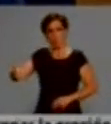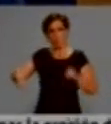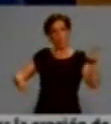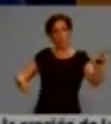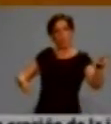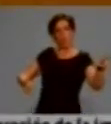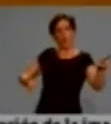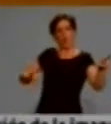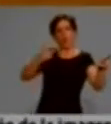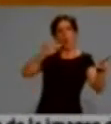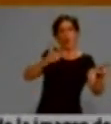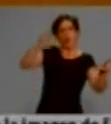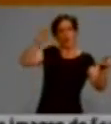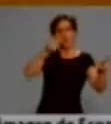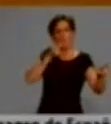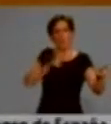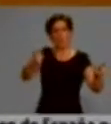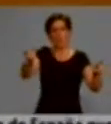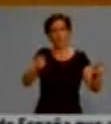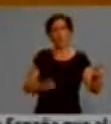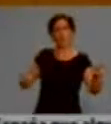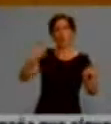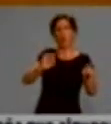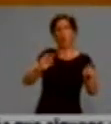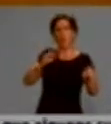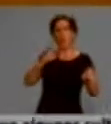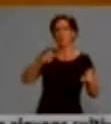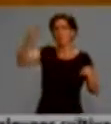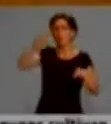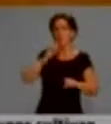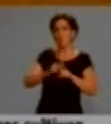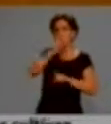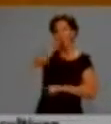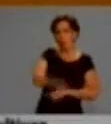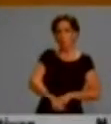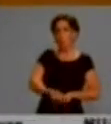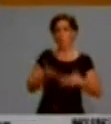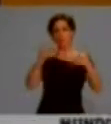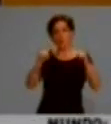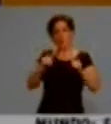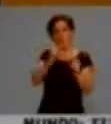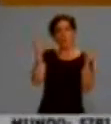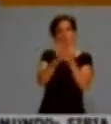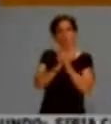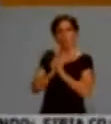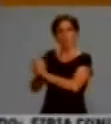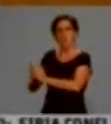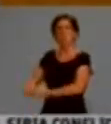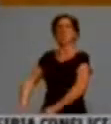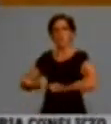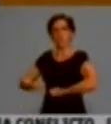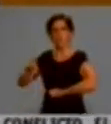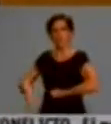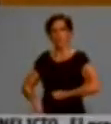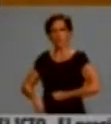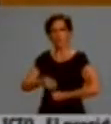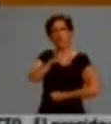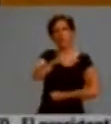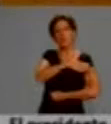ni la filtración ni el nombre de la filtradora. Sé fuerte. ¿Qué quería decirle, señor